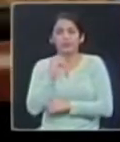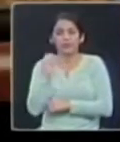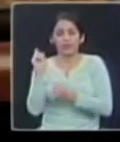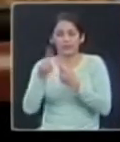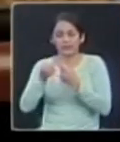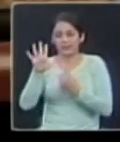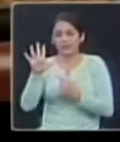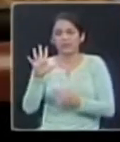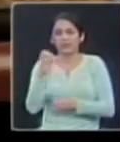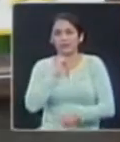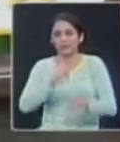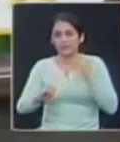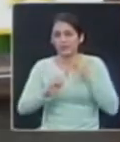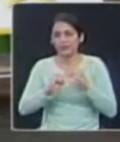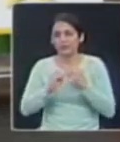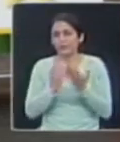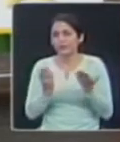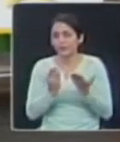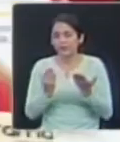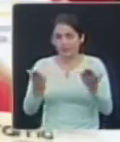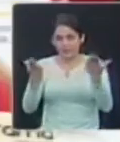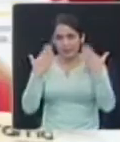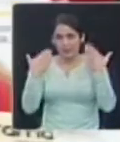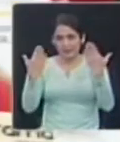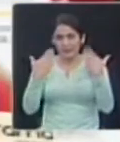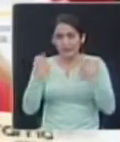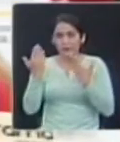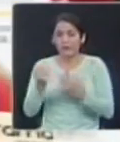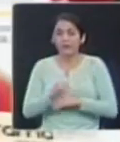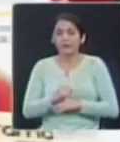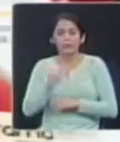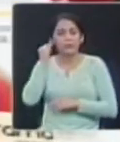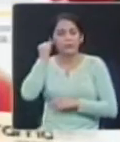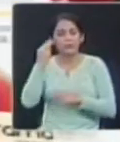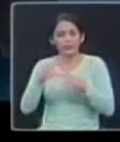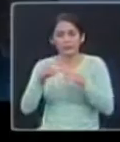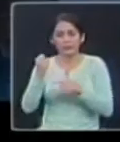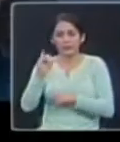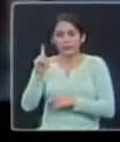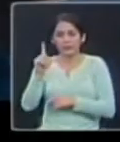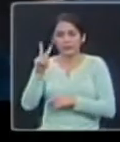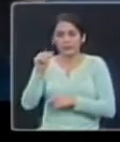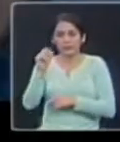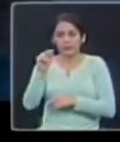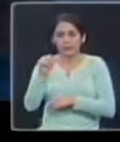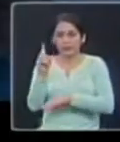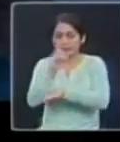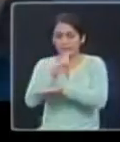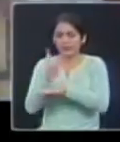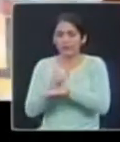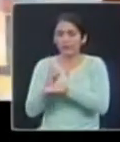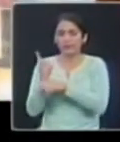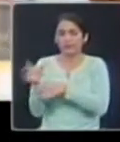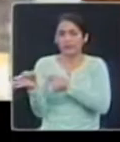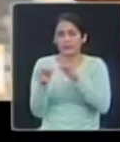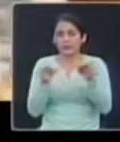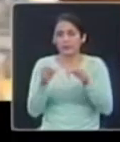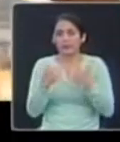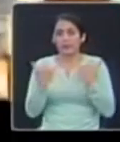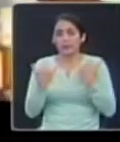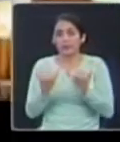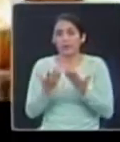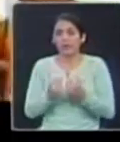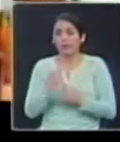Colón de la ciudad de Guayaquil. Según señaló Silvana Vallejo, directora ejecutiva de Proecuador, las expectativas de negocios durante los dos días del